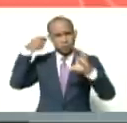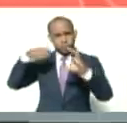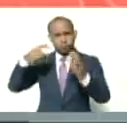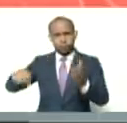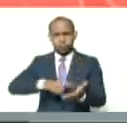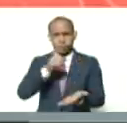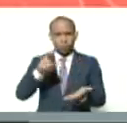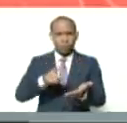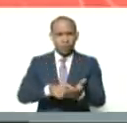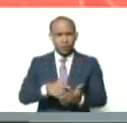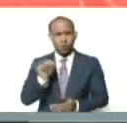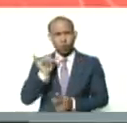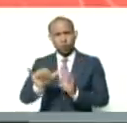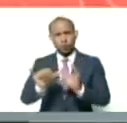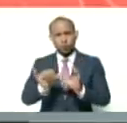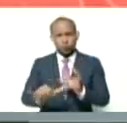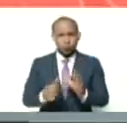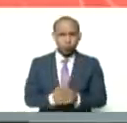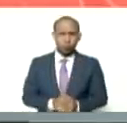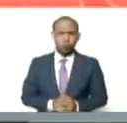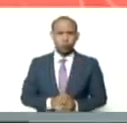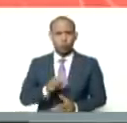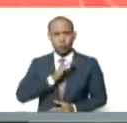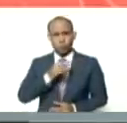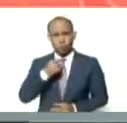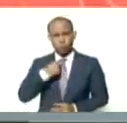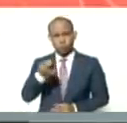Twitter, YouTube, mi canal de YouTube,